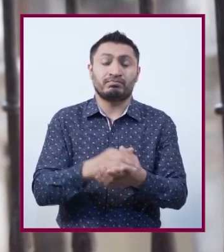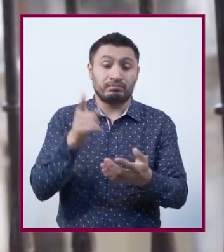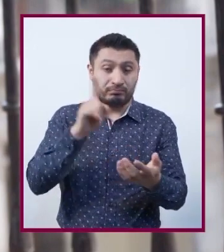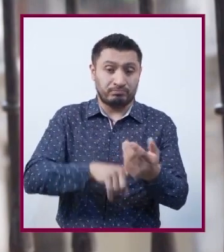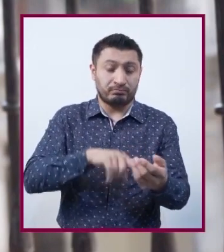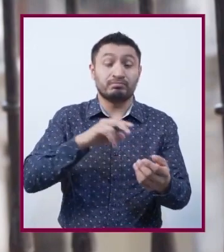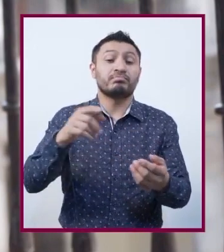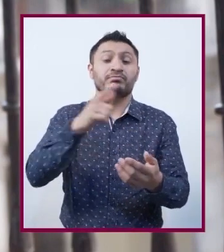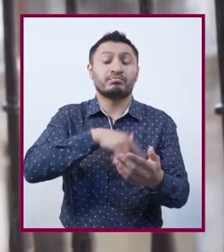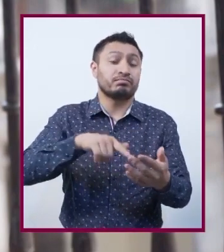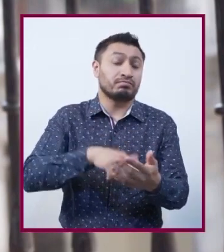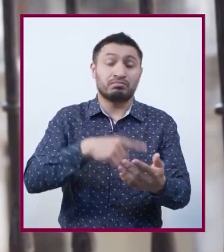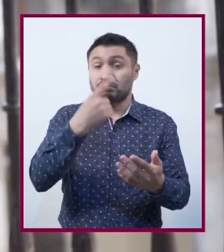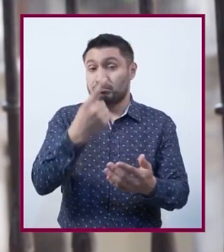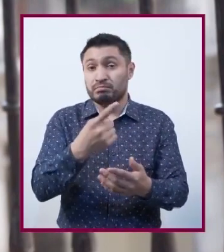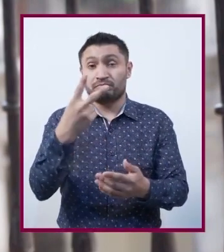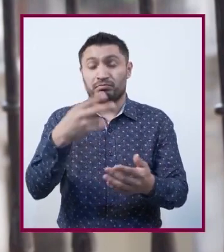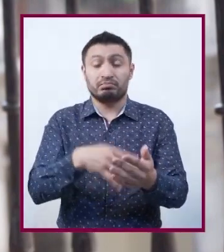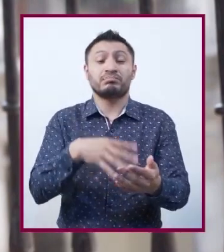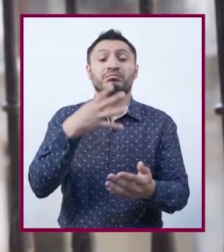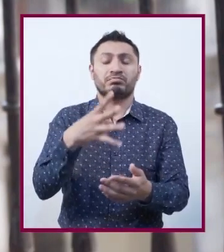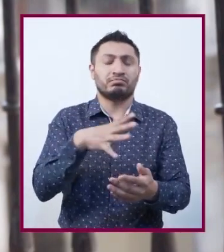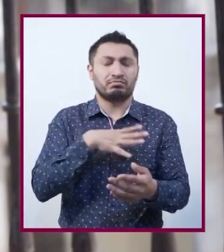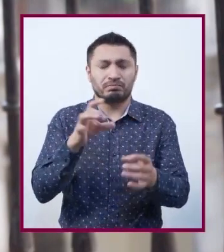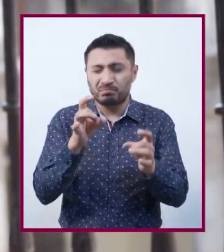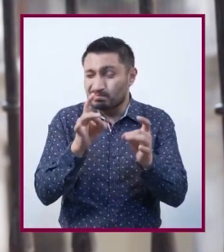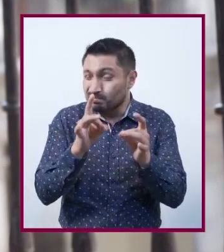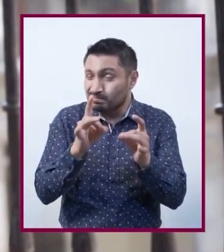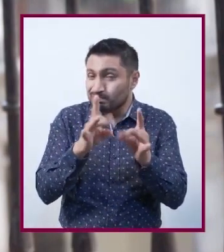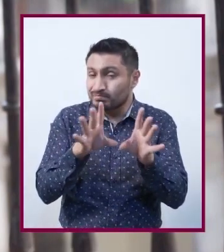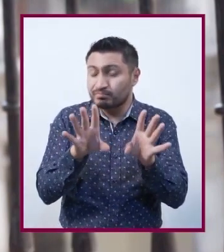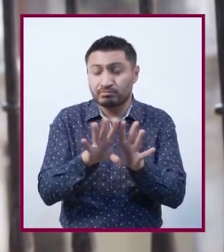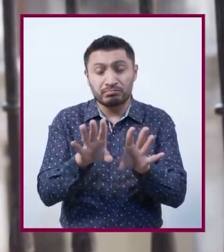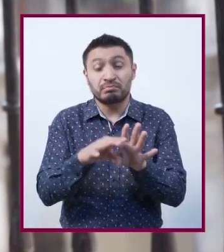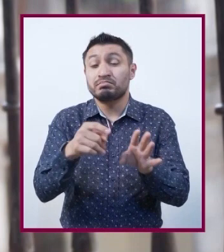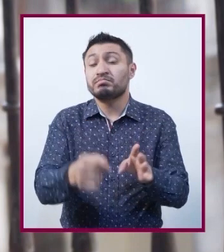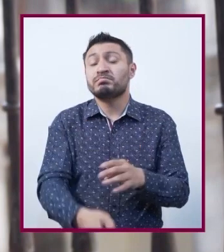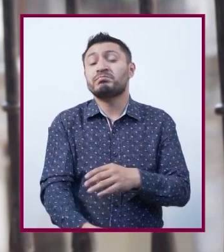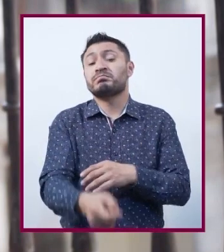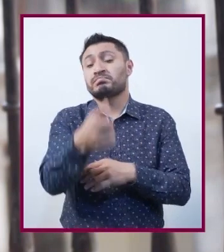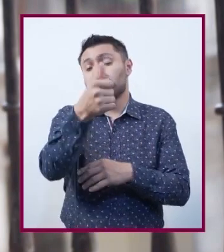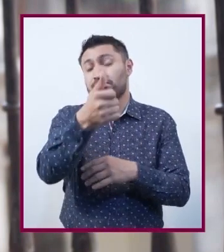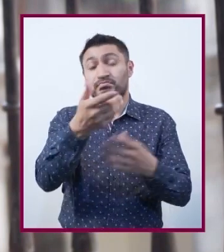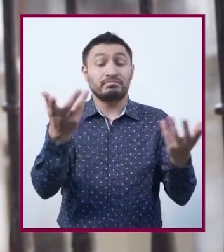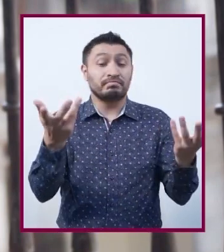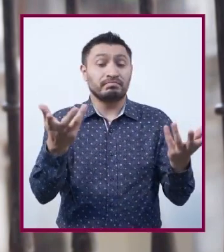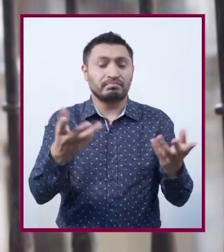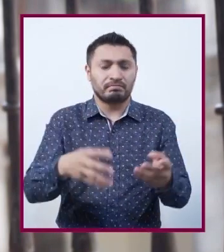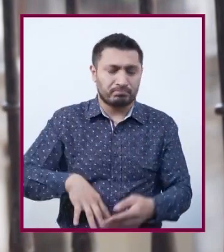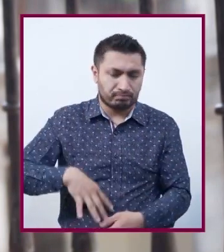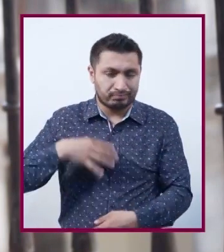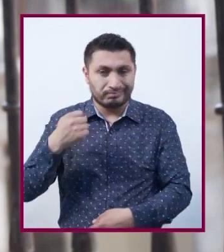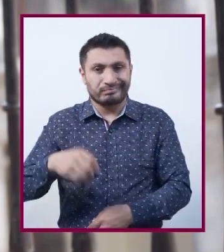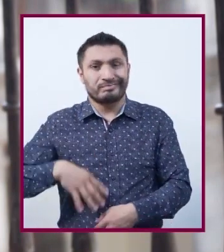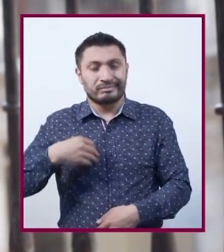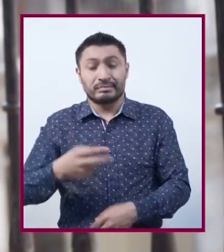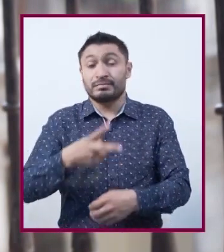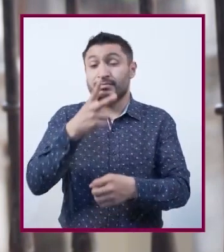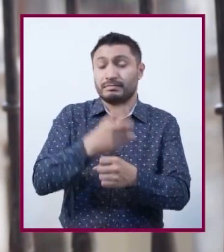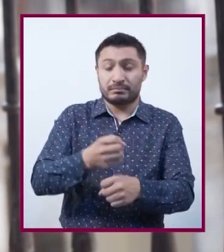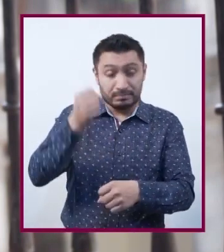media superior en una sola unidad. Y en 2004 surge entonces el